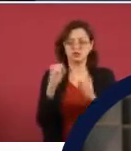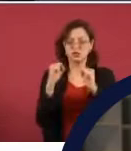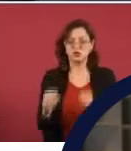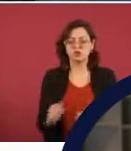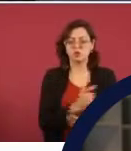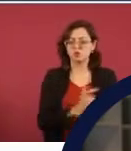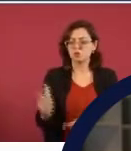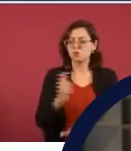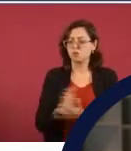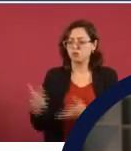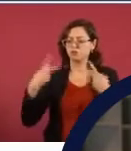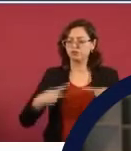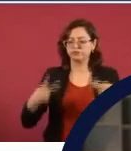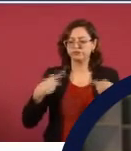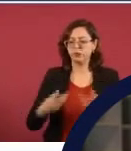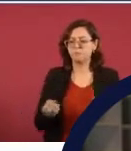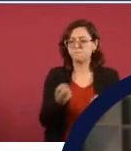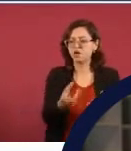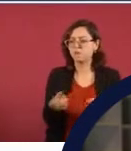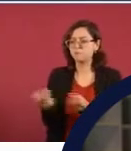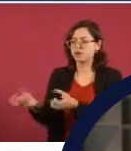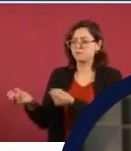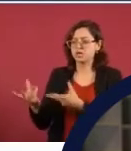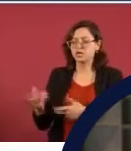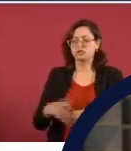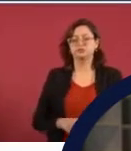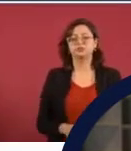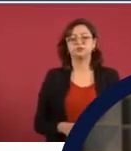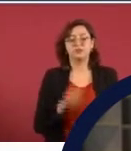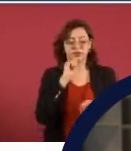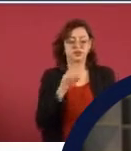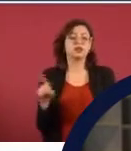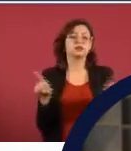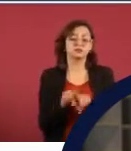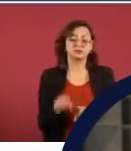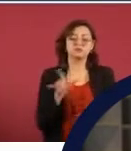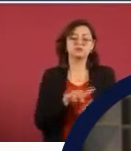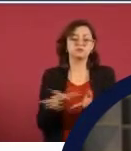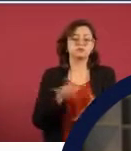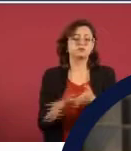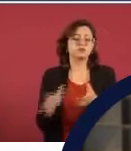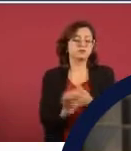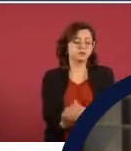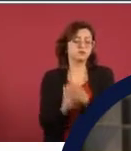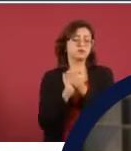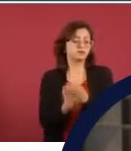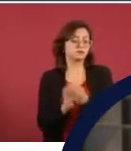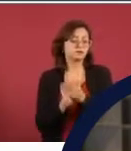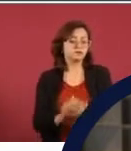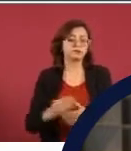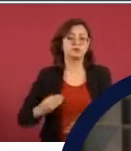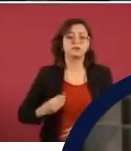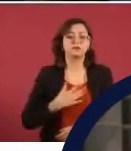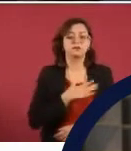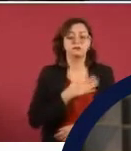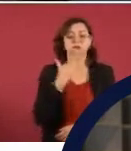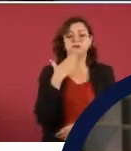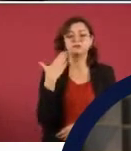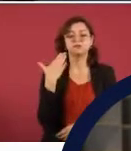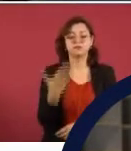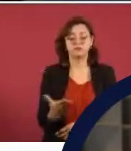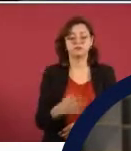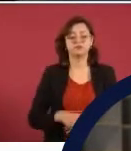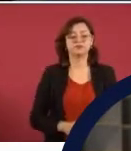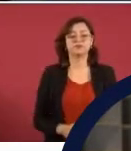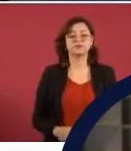oferta, una oferta que manejó durante 12 años, los 12 años desde el 2006, que creceríamos al 4% en promedio,